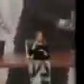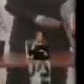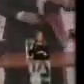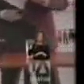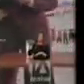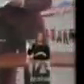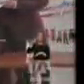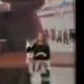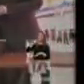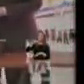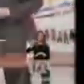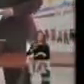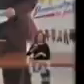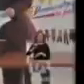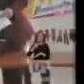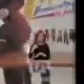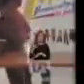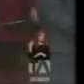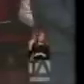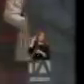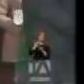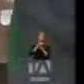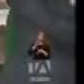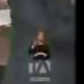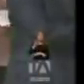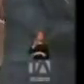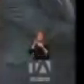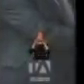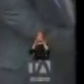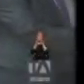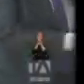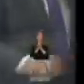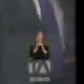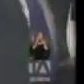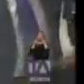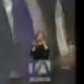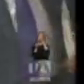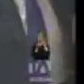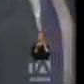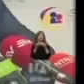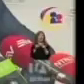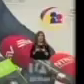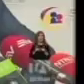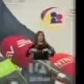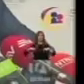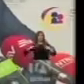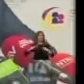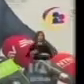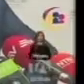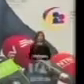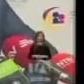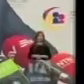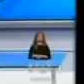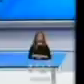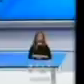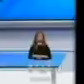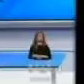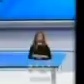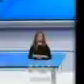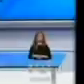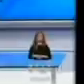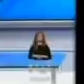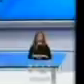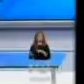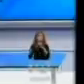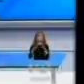Bolivia esperando una respuesta a su pedido de asilo político. En Quito, Daniela Valencia, 24 horas.